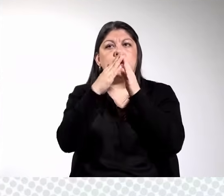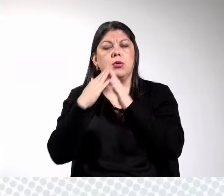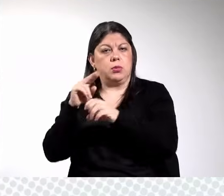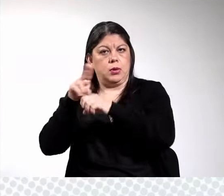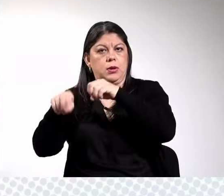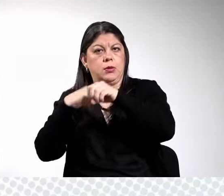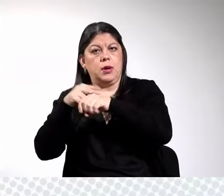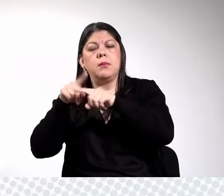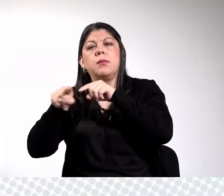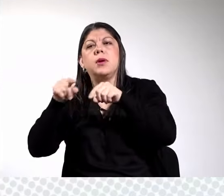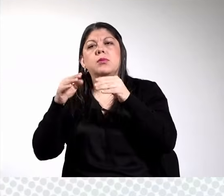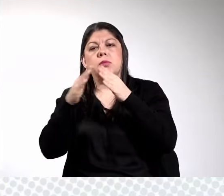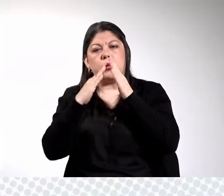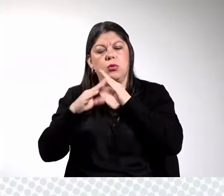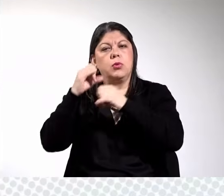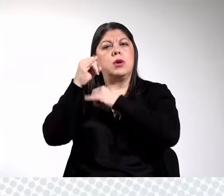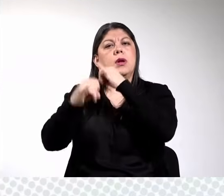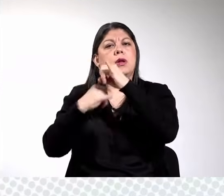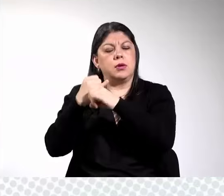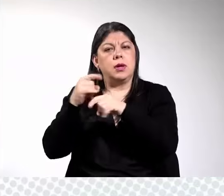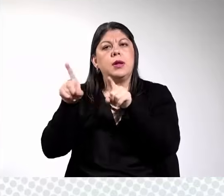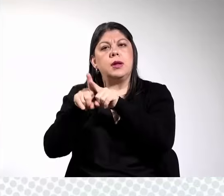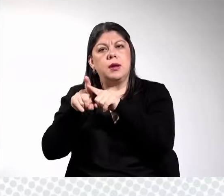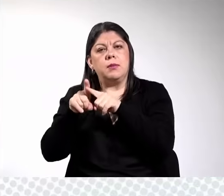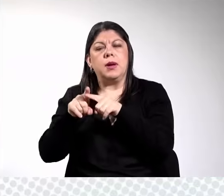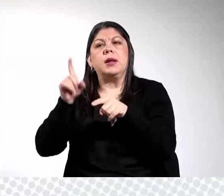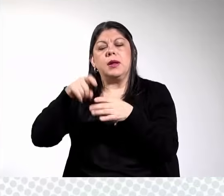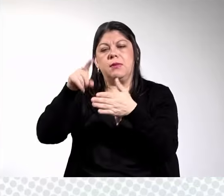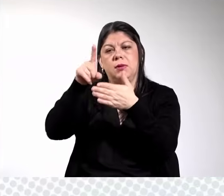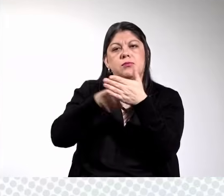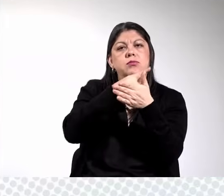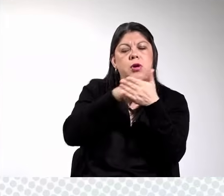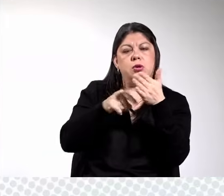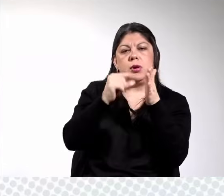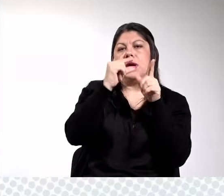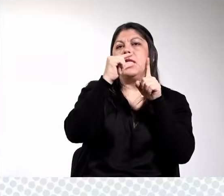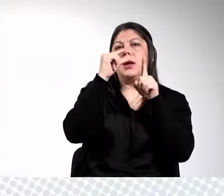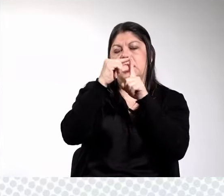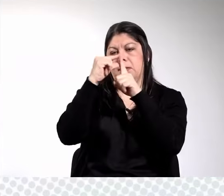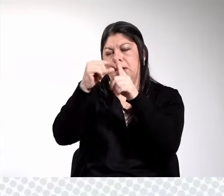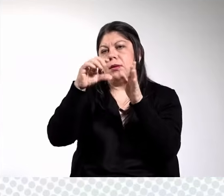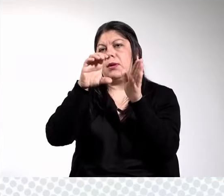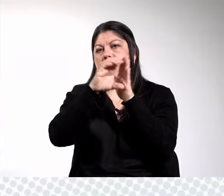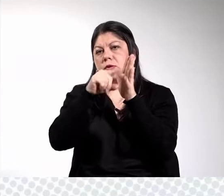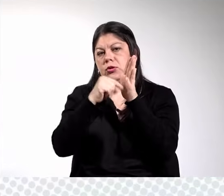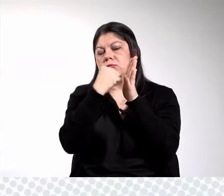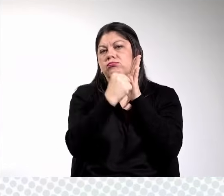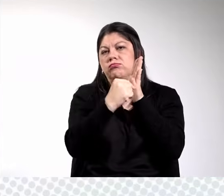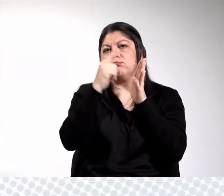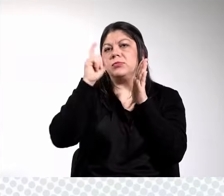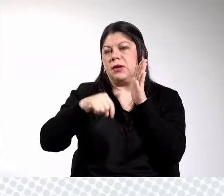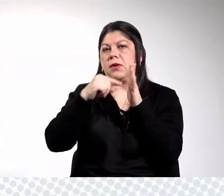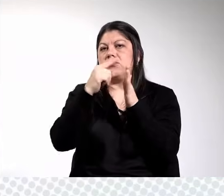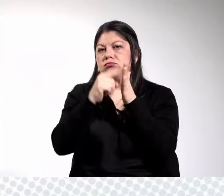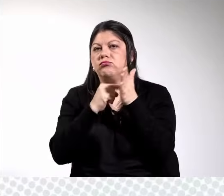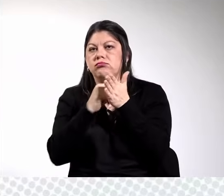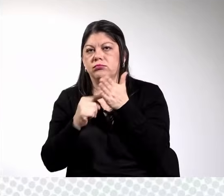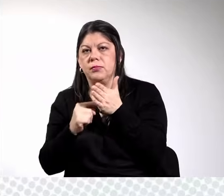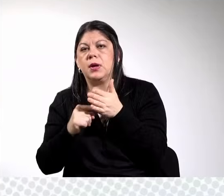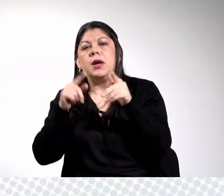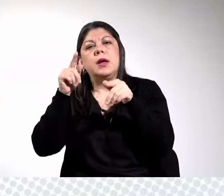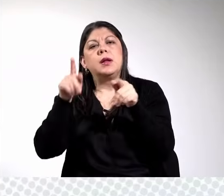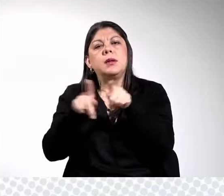sino internacional. Costa Rica tiene que quitar eso de la Constitución. Y también el hecho de las personas